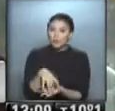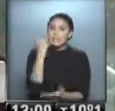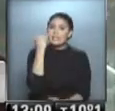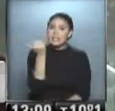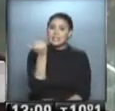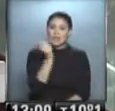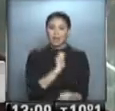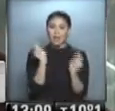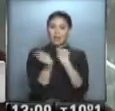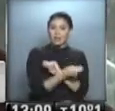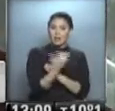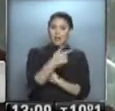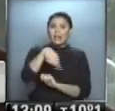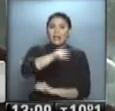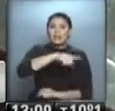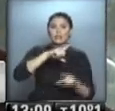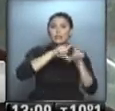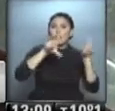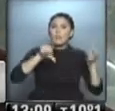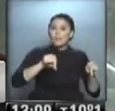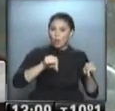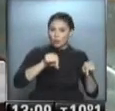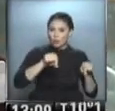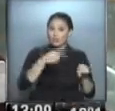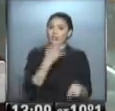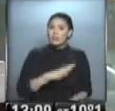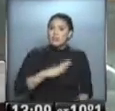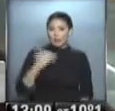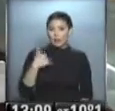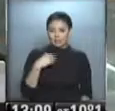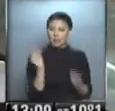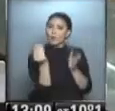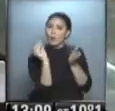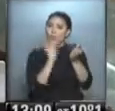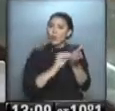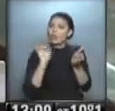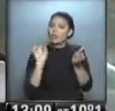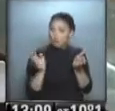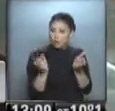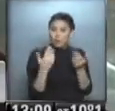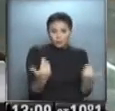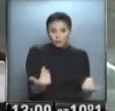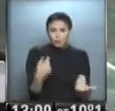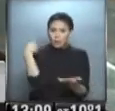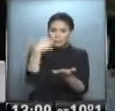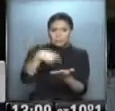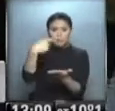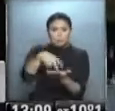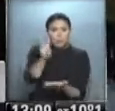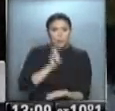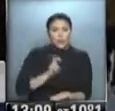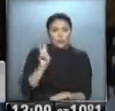entraron en el canje y que tienen bonos de la deuda soberana argentina nominados en dólares, pero con legislación internacional, puedan seguir cobrando esos